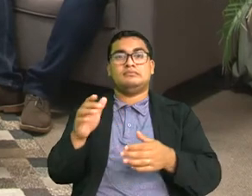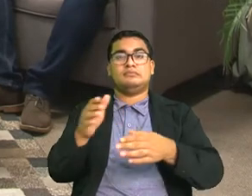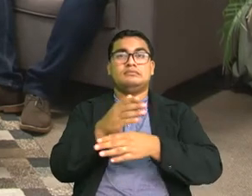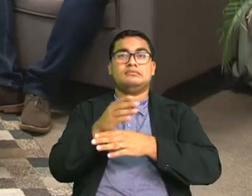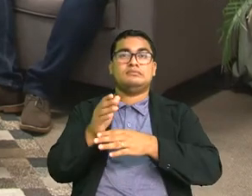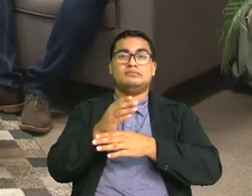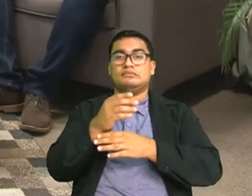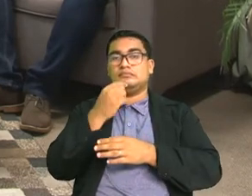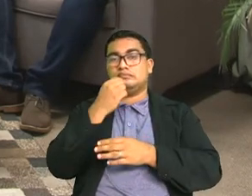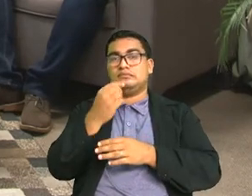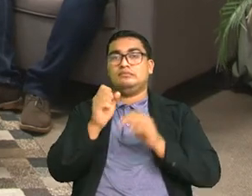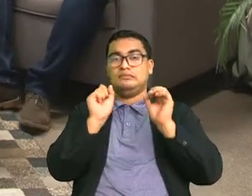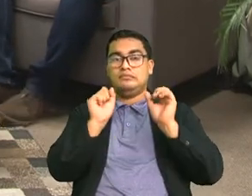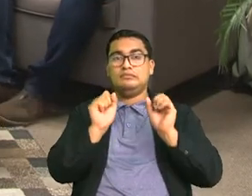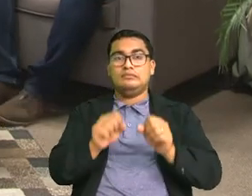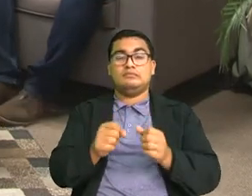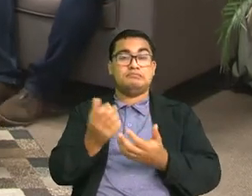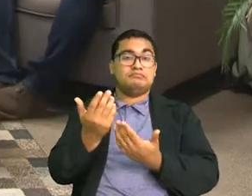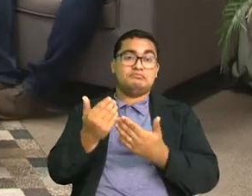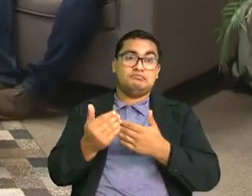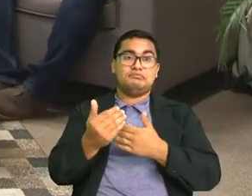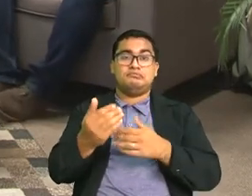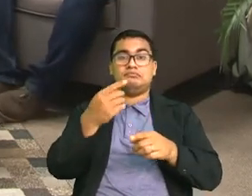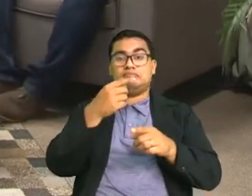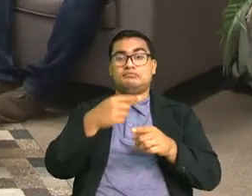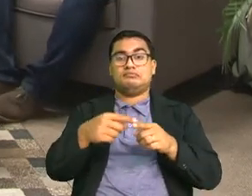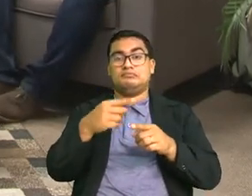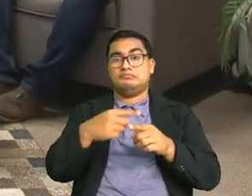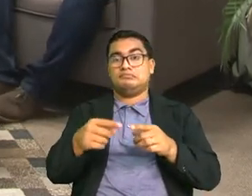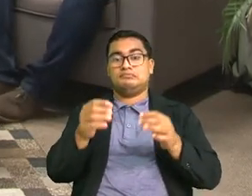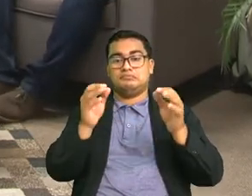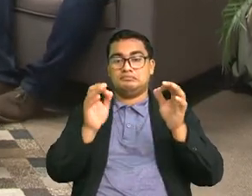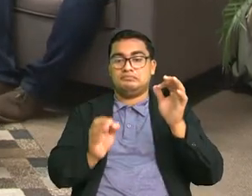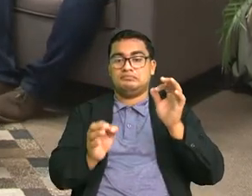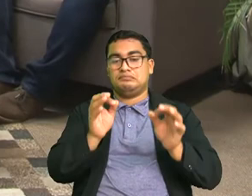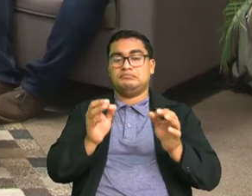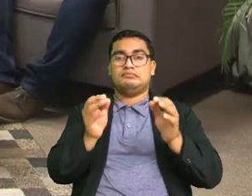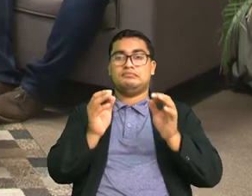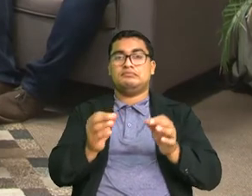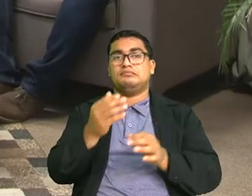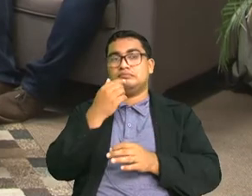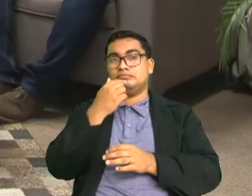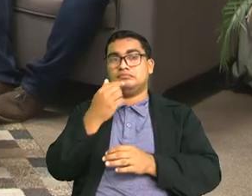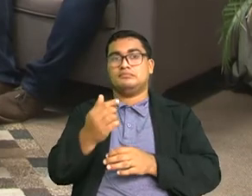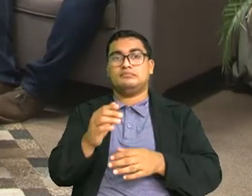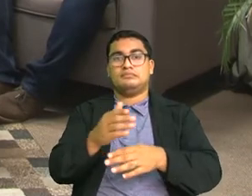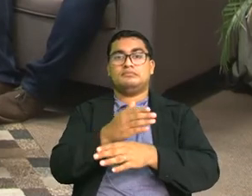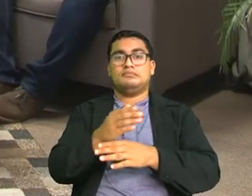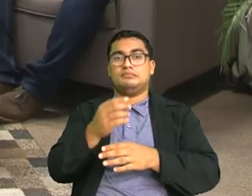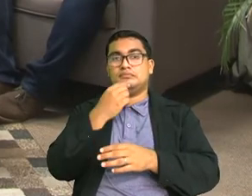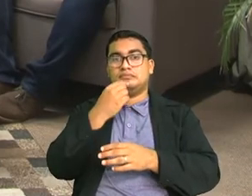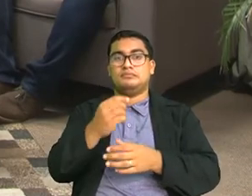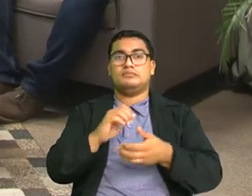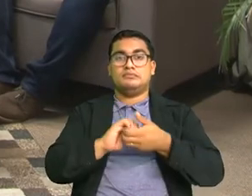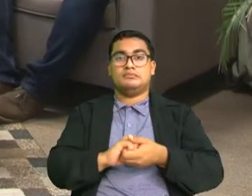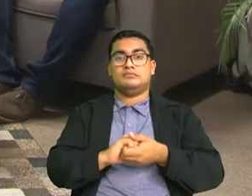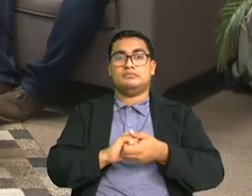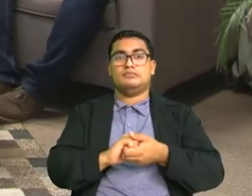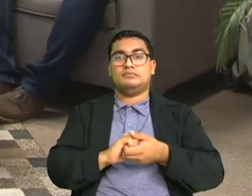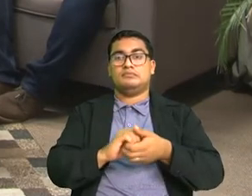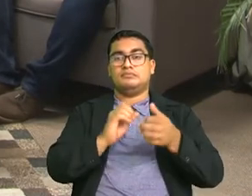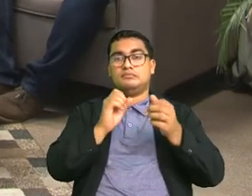calidad y poder aspirar pues a los precios más justo de cada uno de ellos claro que sí compañero pedro pablo